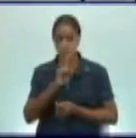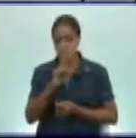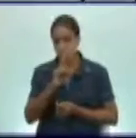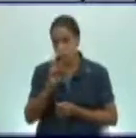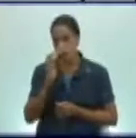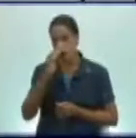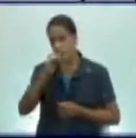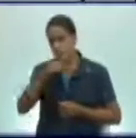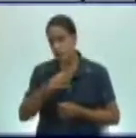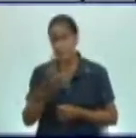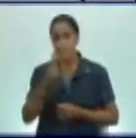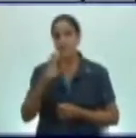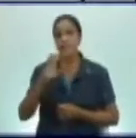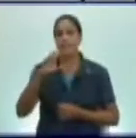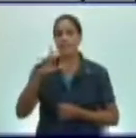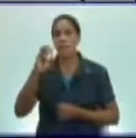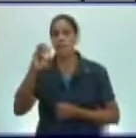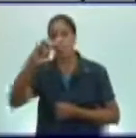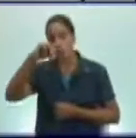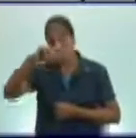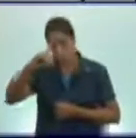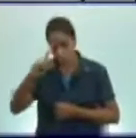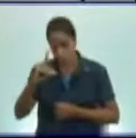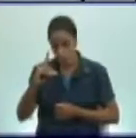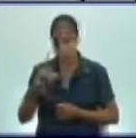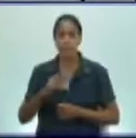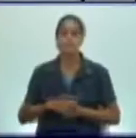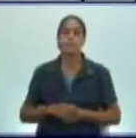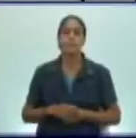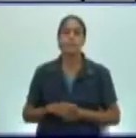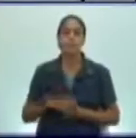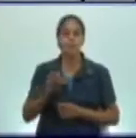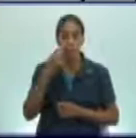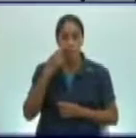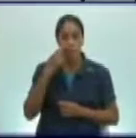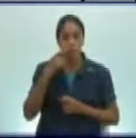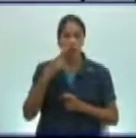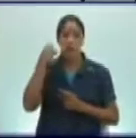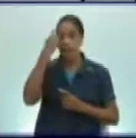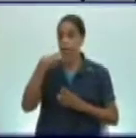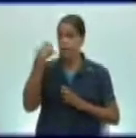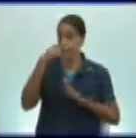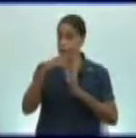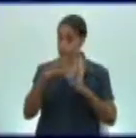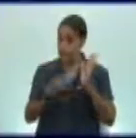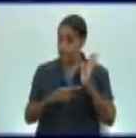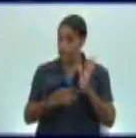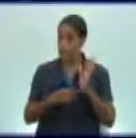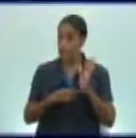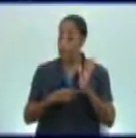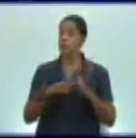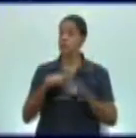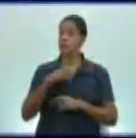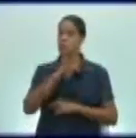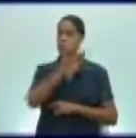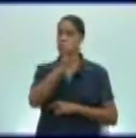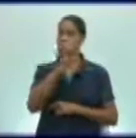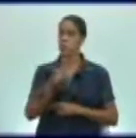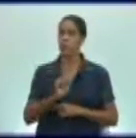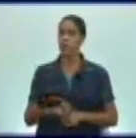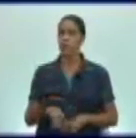presentan celoma. Atendiendo a estas características que hemos visto aquí, le hago la siguiente pregunta.